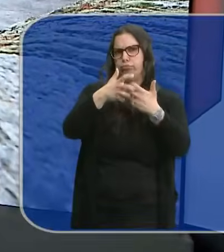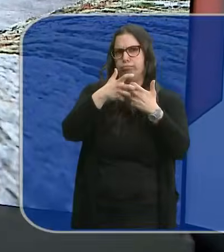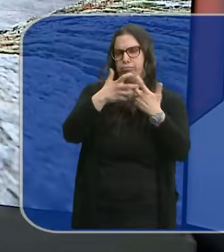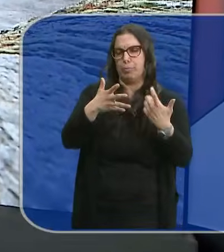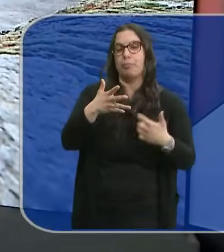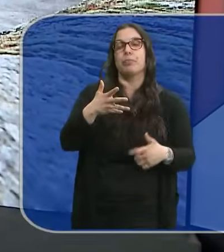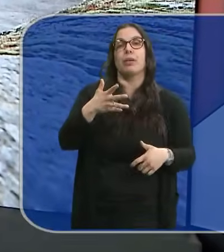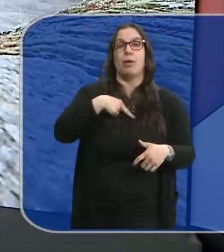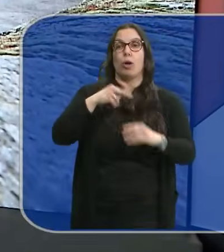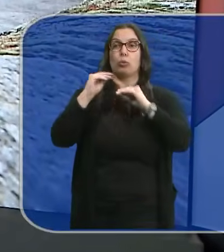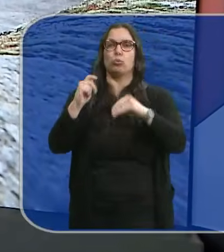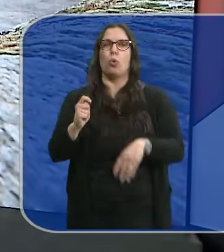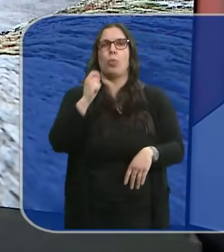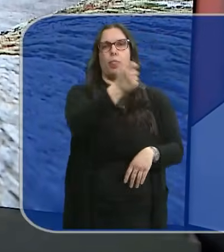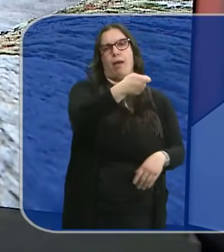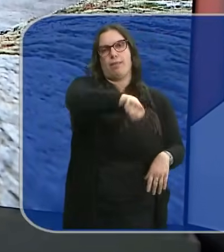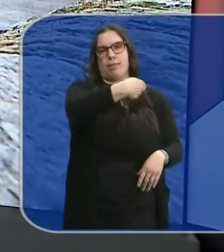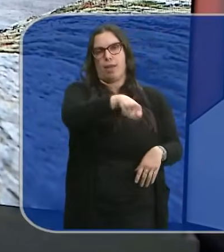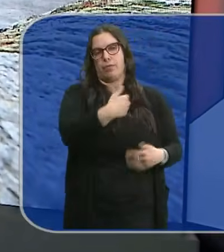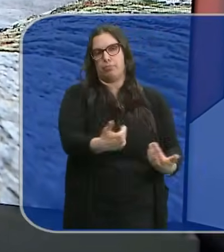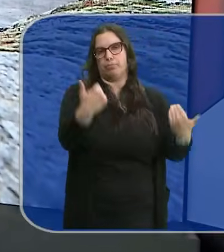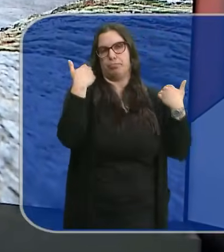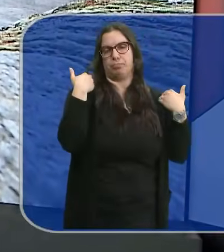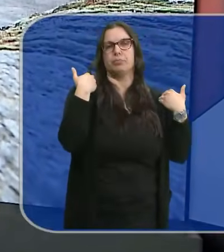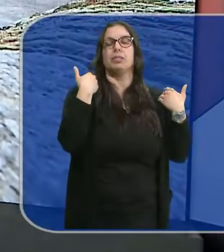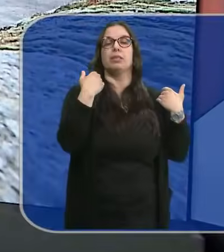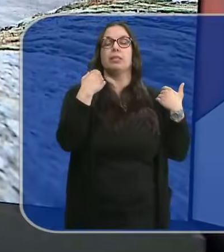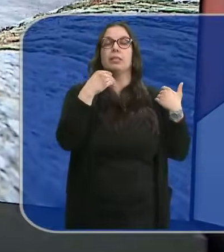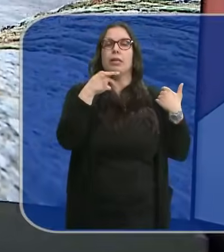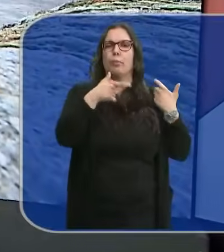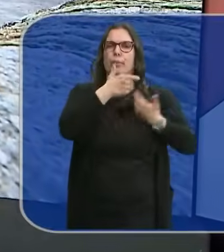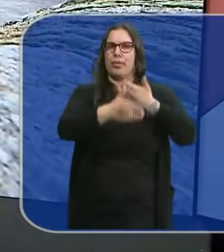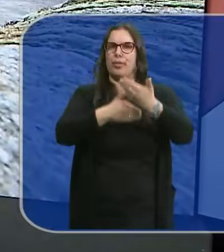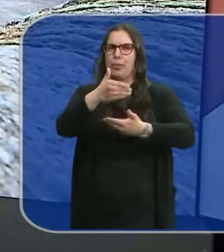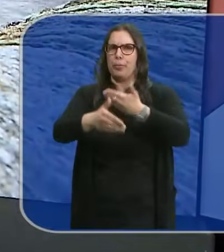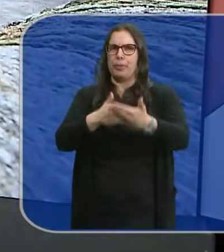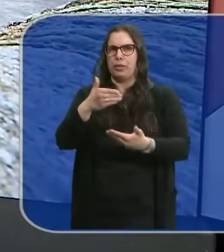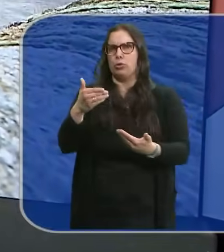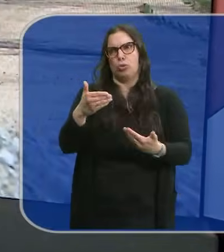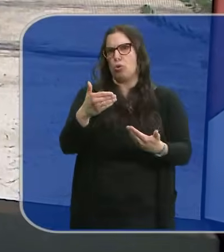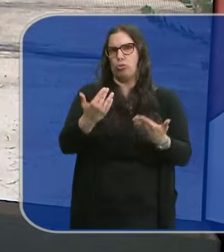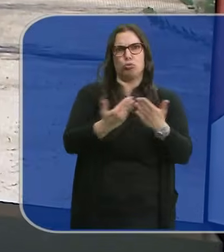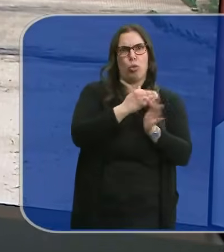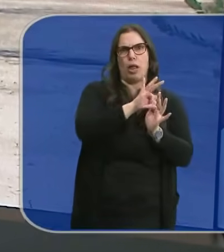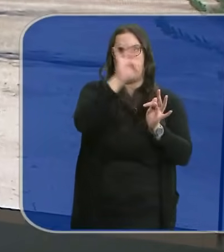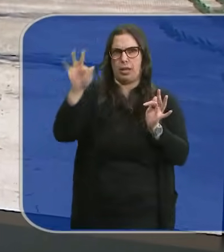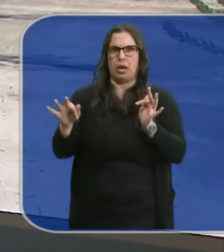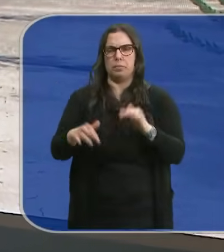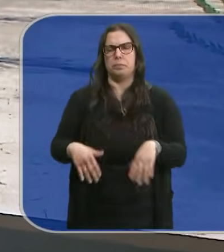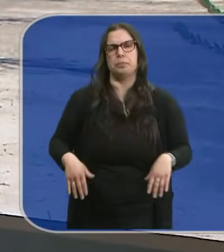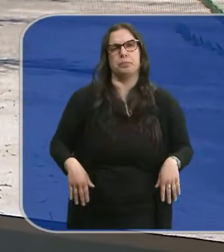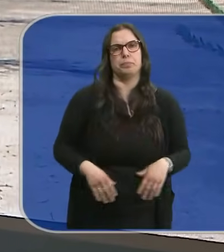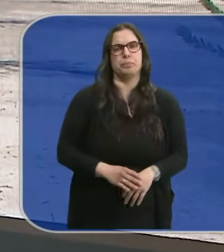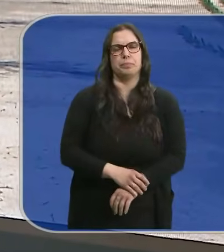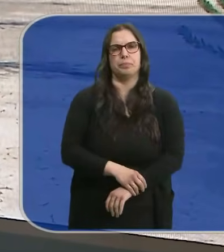las llaves a la delegación de la oficina del comisario pontificio en un procedimiento que se ha prolongado prácticamente durante toda la mañana. Eduardo